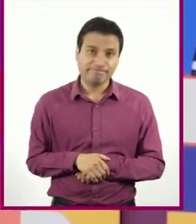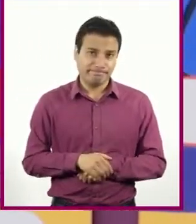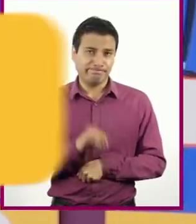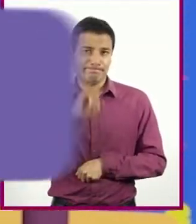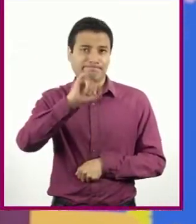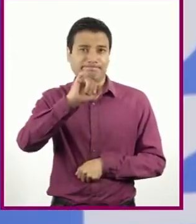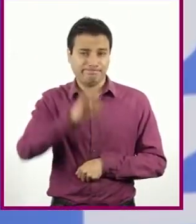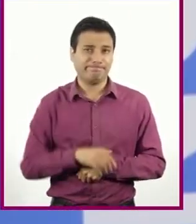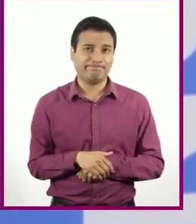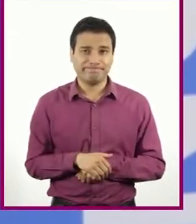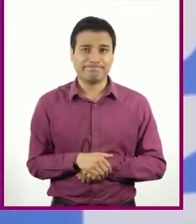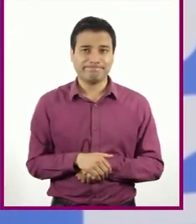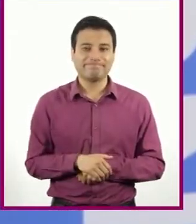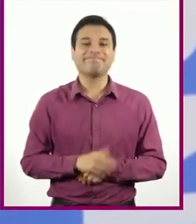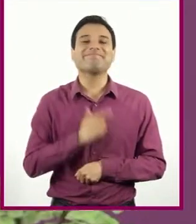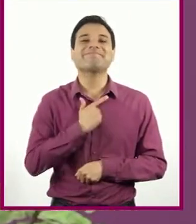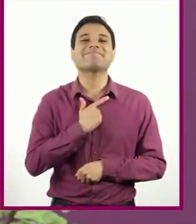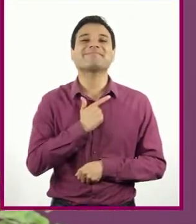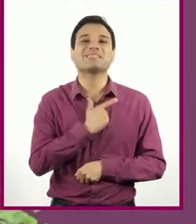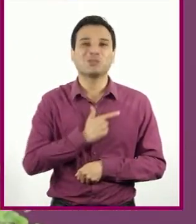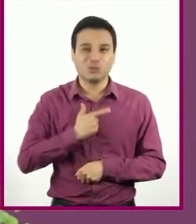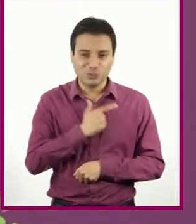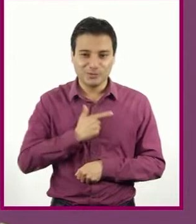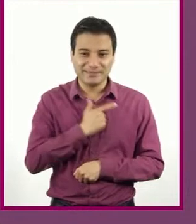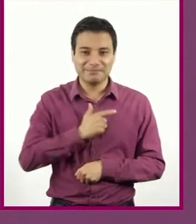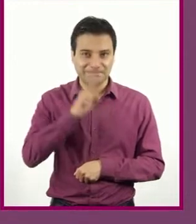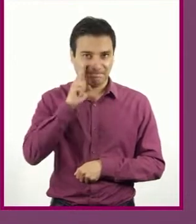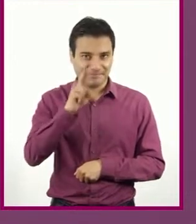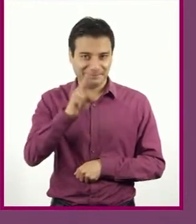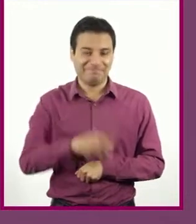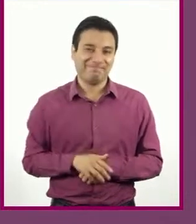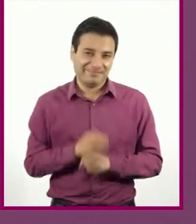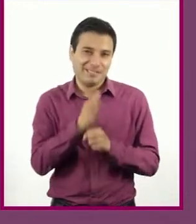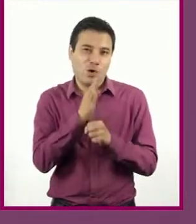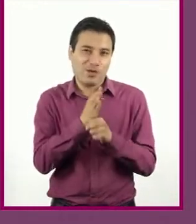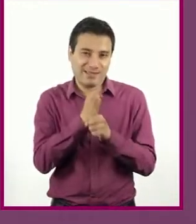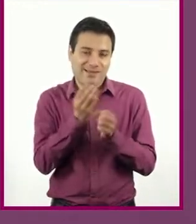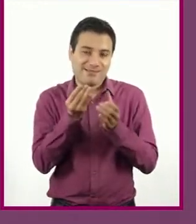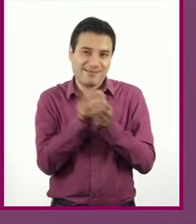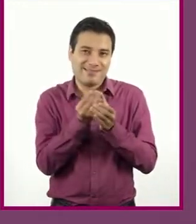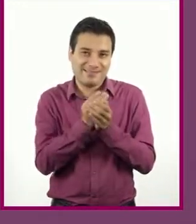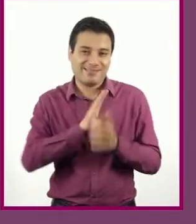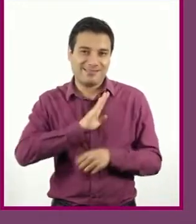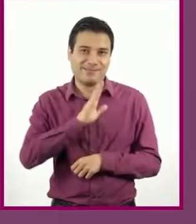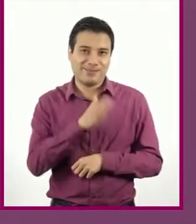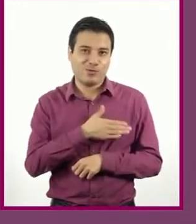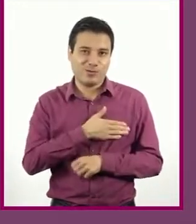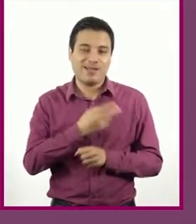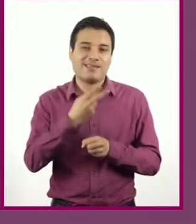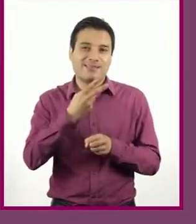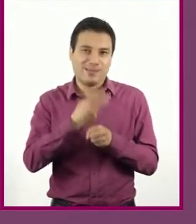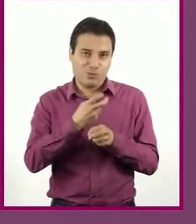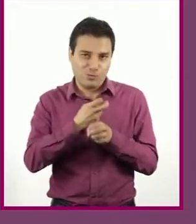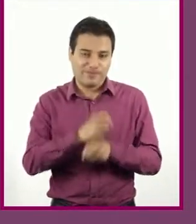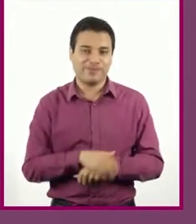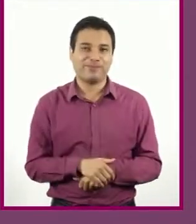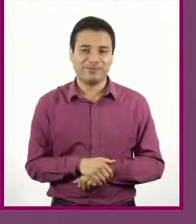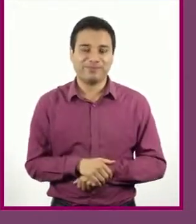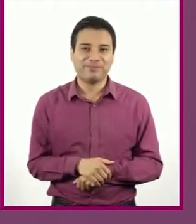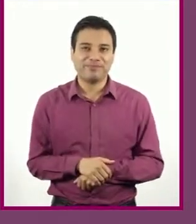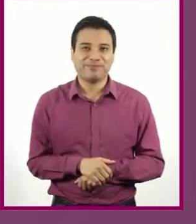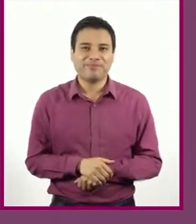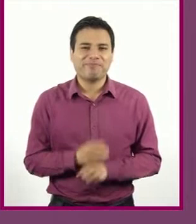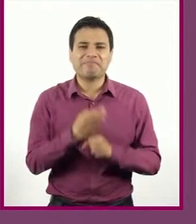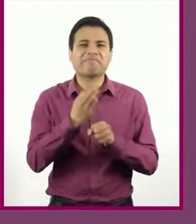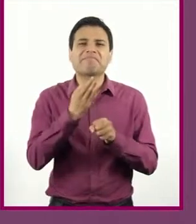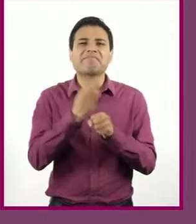efectivamente, es un gusto encontrarnos por aquí de nuevo en una sesión más de lengua materna segundo grado. Hoy hablaremos